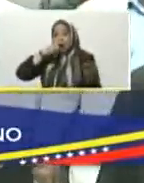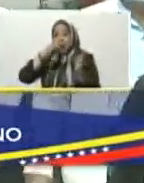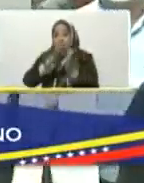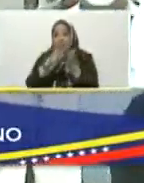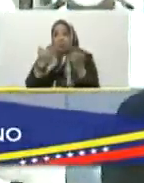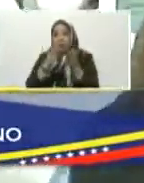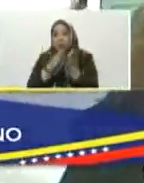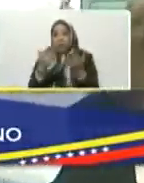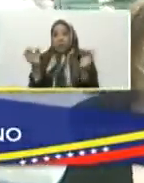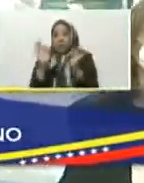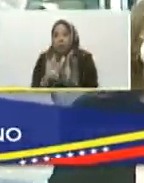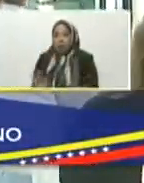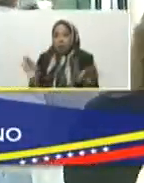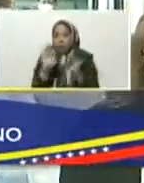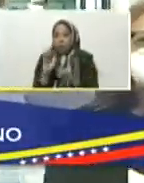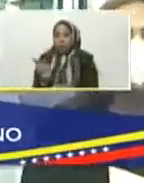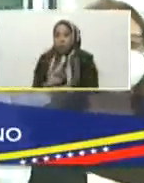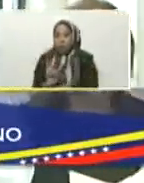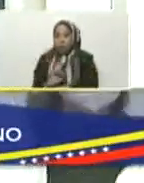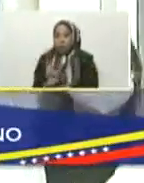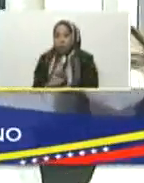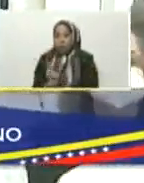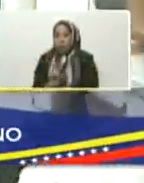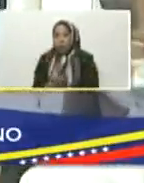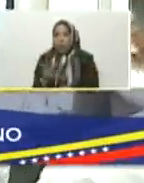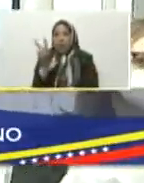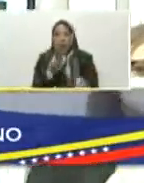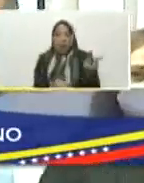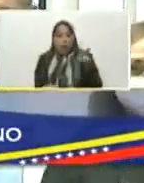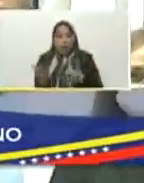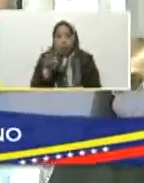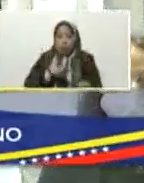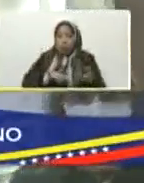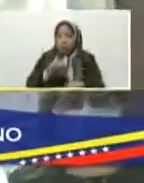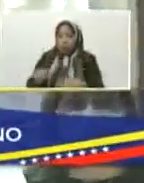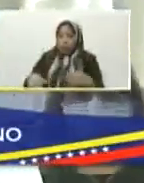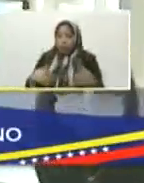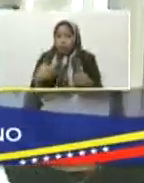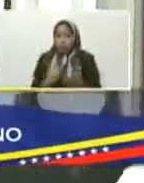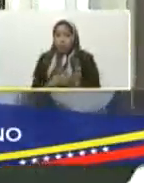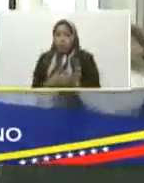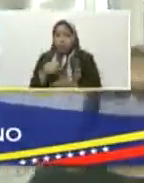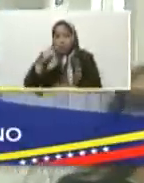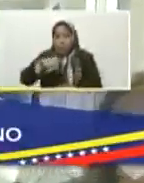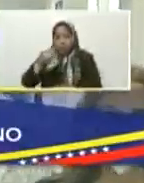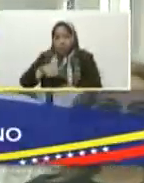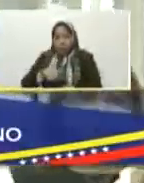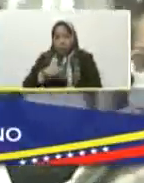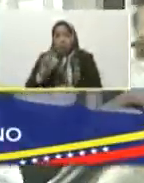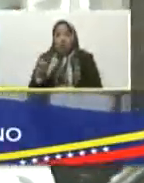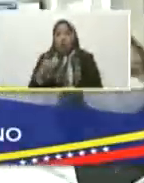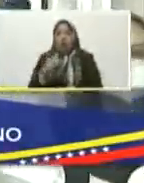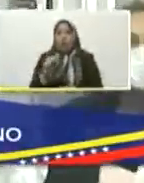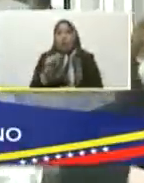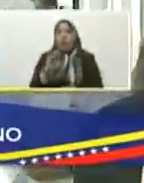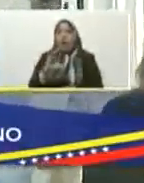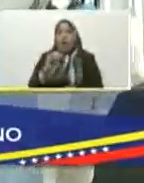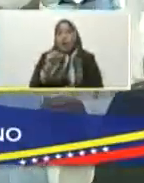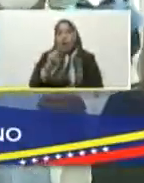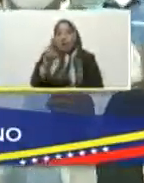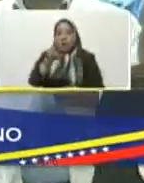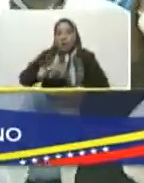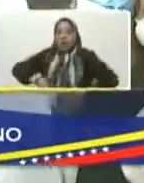Y nadie lo para. Super Bigote anda por todos lados. Llegó Super Bigote a Guacara y nadie lo para. Esta es la sala